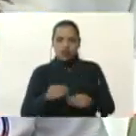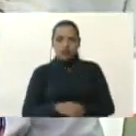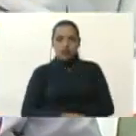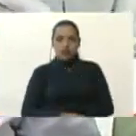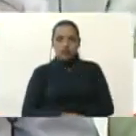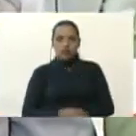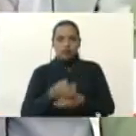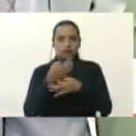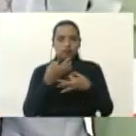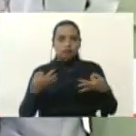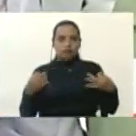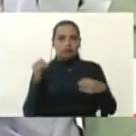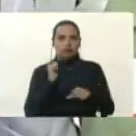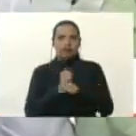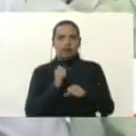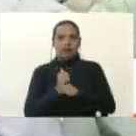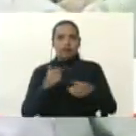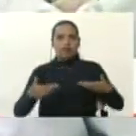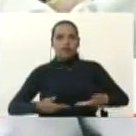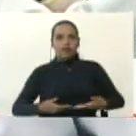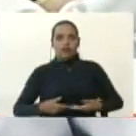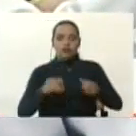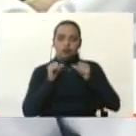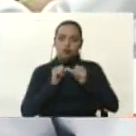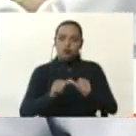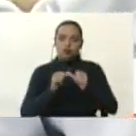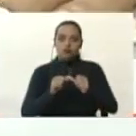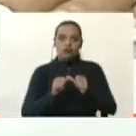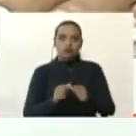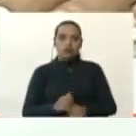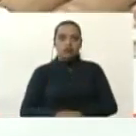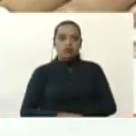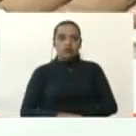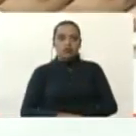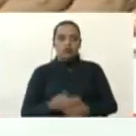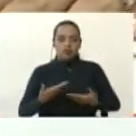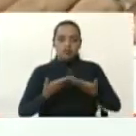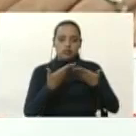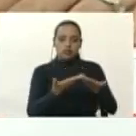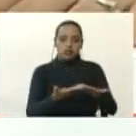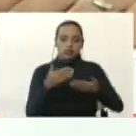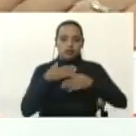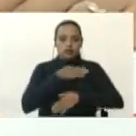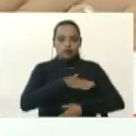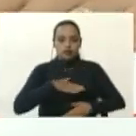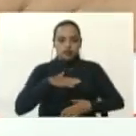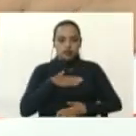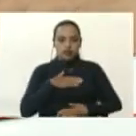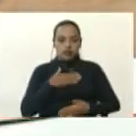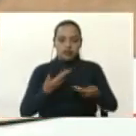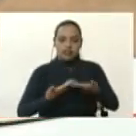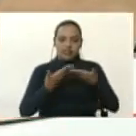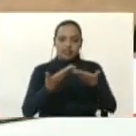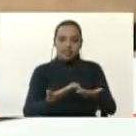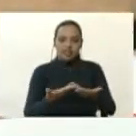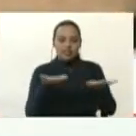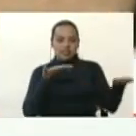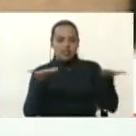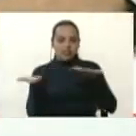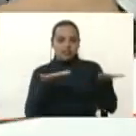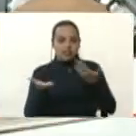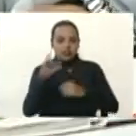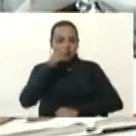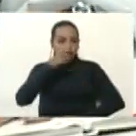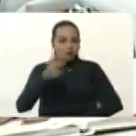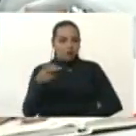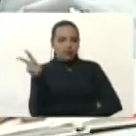Tremendo trabajo, un esfuerzo permanente, que es premiado con la satisfacción de entregar servicios al